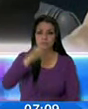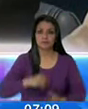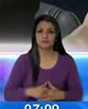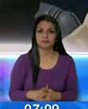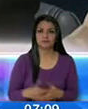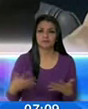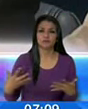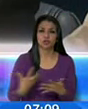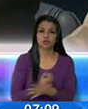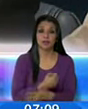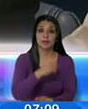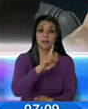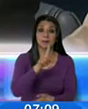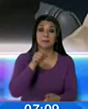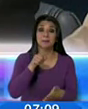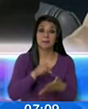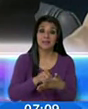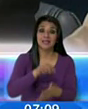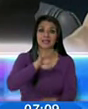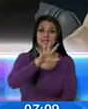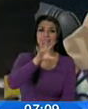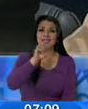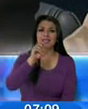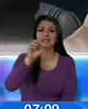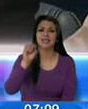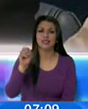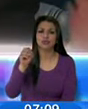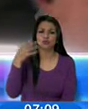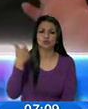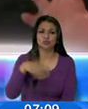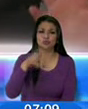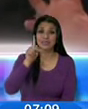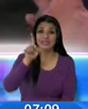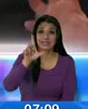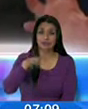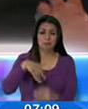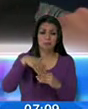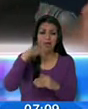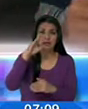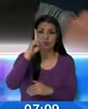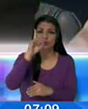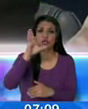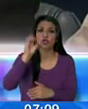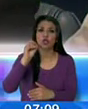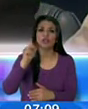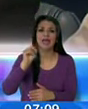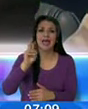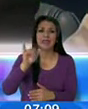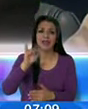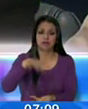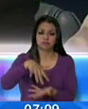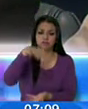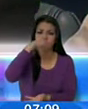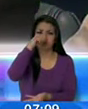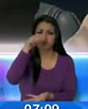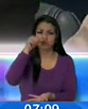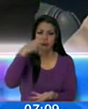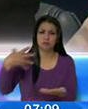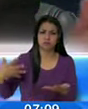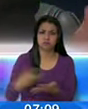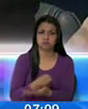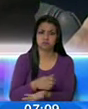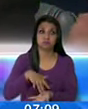llevamos 1.580 kilos, más de una tonelada y media de droga que esta organización pretendió llevar a